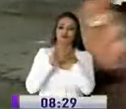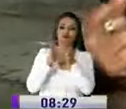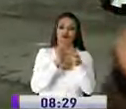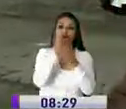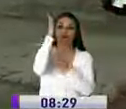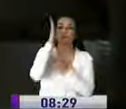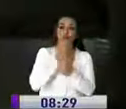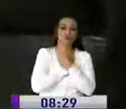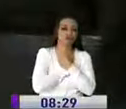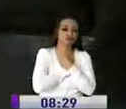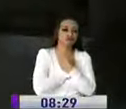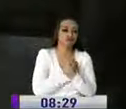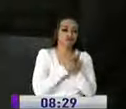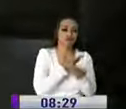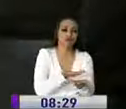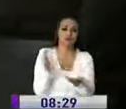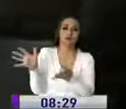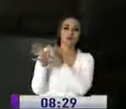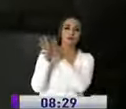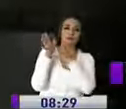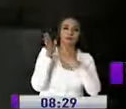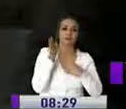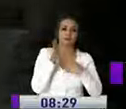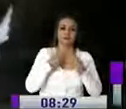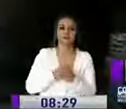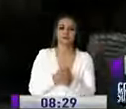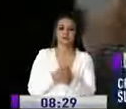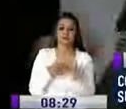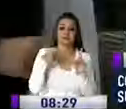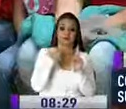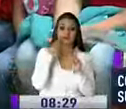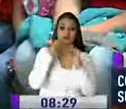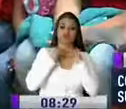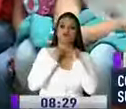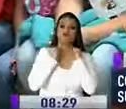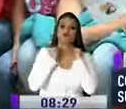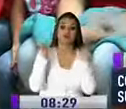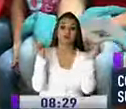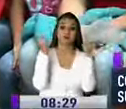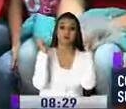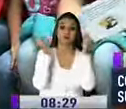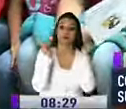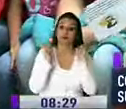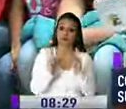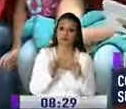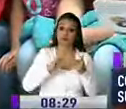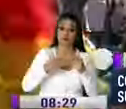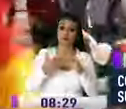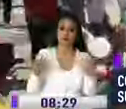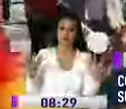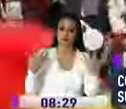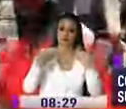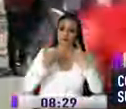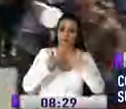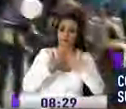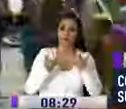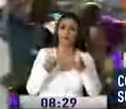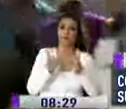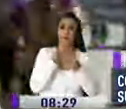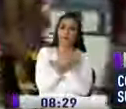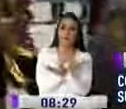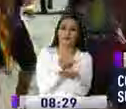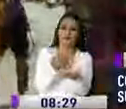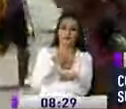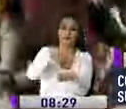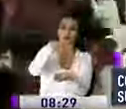a todos. Según el párroco Luis Corrales, esta festividad es la oportunidad para unir a la comunidad y también dar a conocer a la